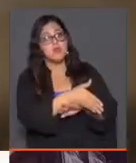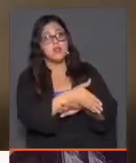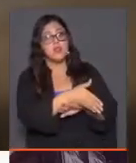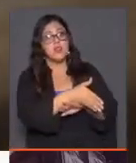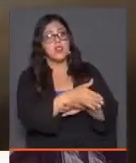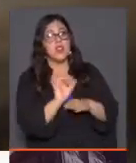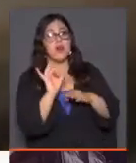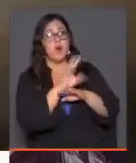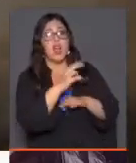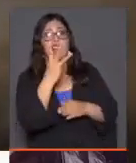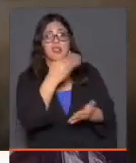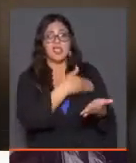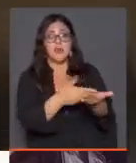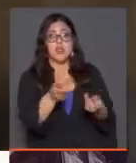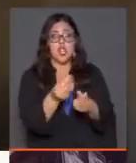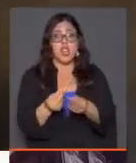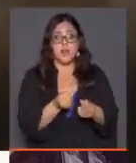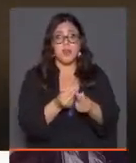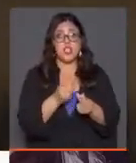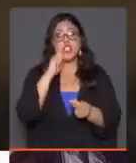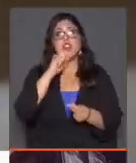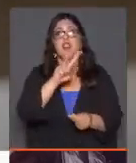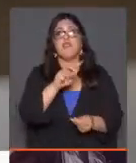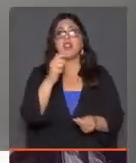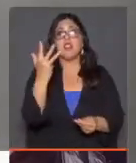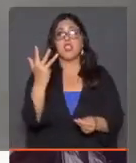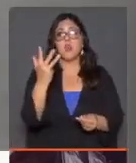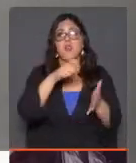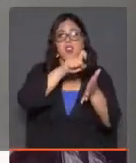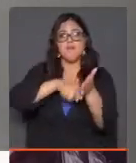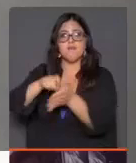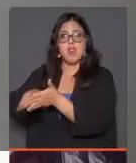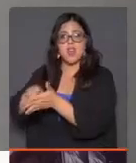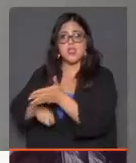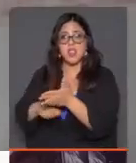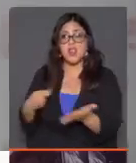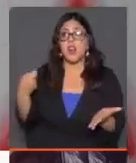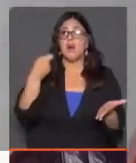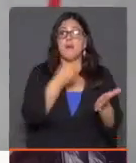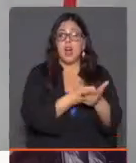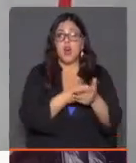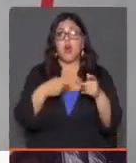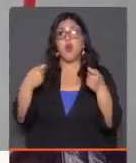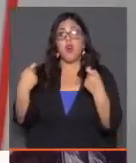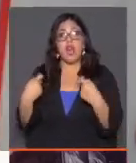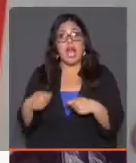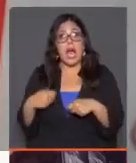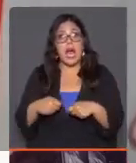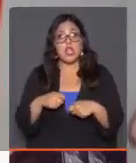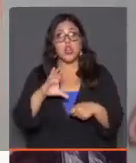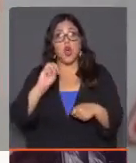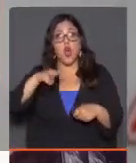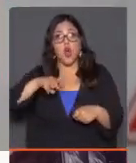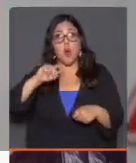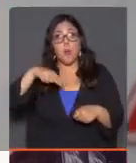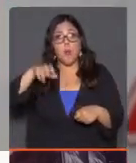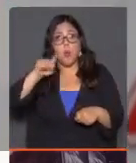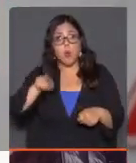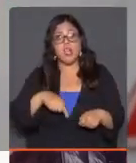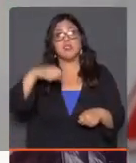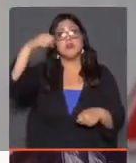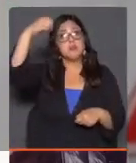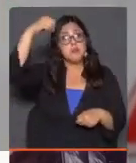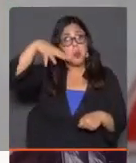millones equivalentes a 29 mensualidades. Pagó gastos comunes, cuentas de servicios básicos de luz y agua por